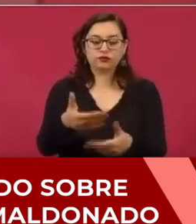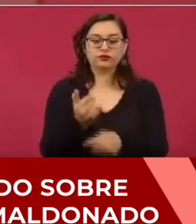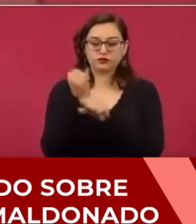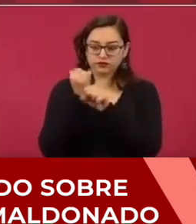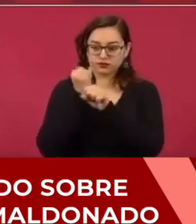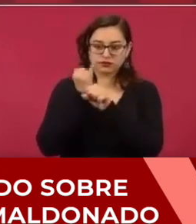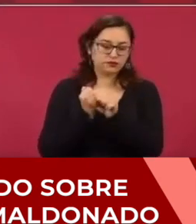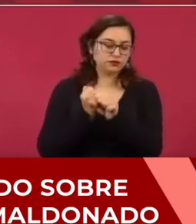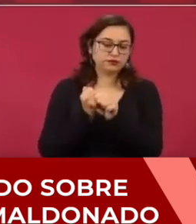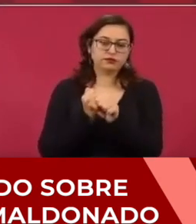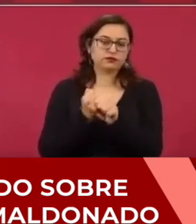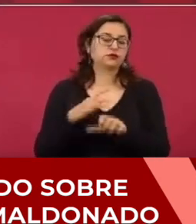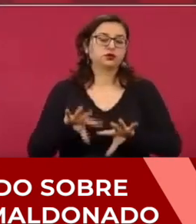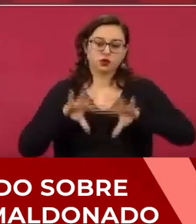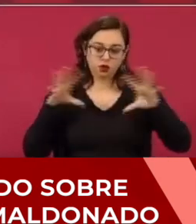como todas.